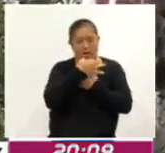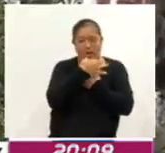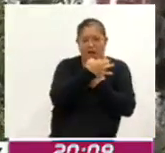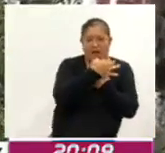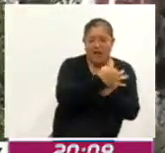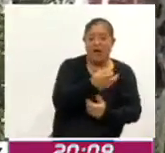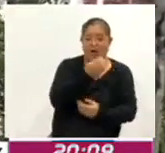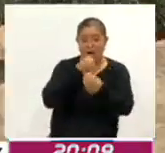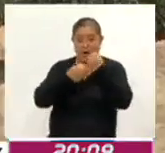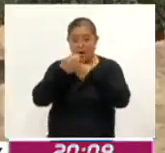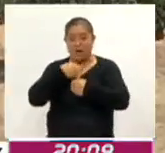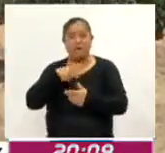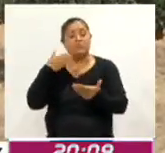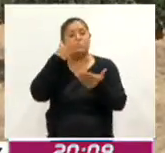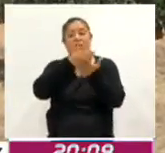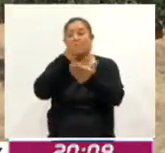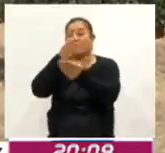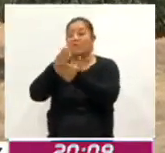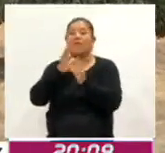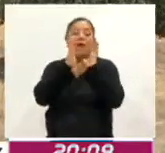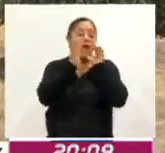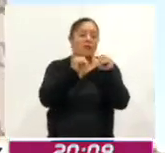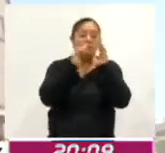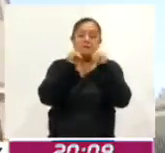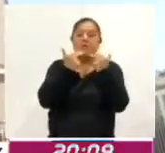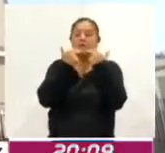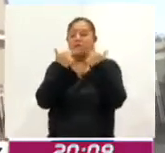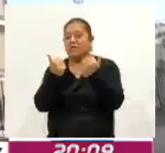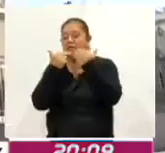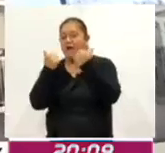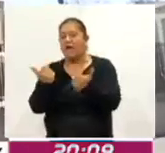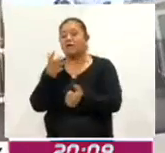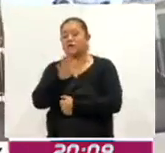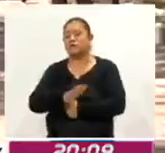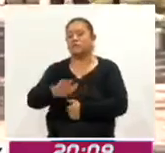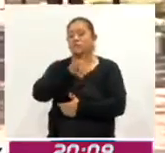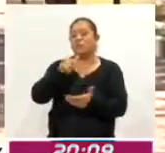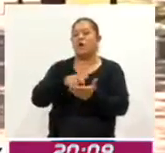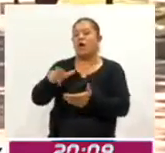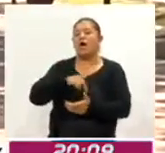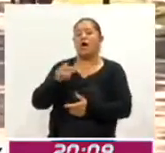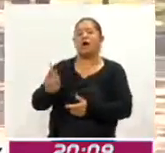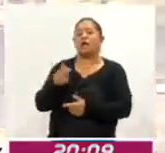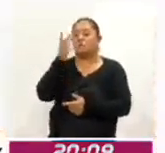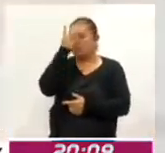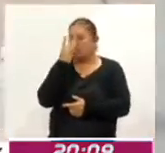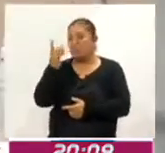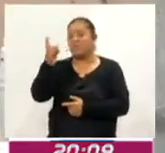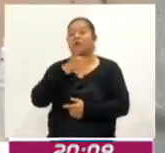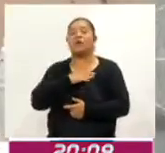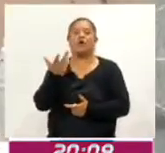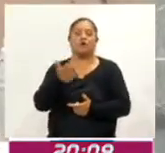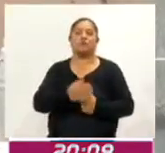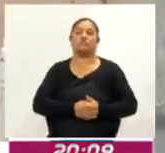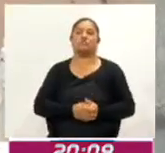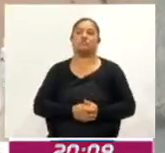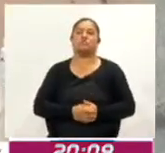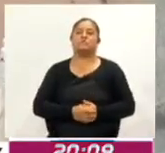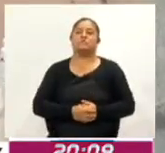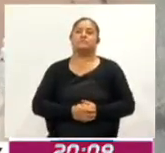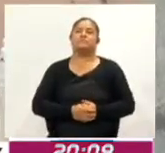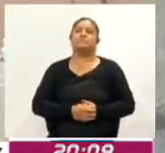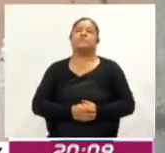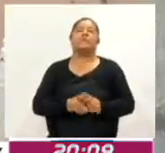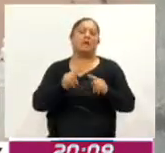recorrerán haciendas y zonas arqueológicas, así como el pueblo mágico de Tlaxco y Tlaxcala capital. El día miércoles por